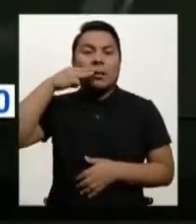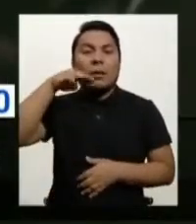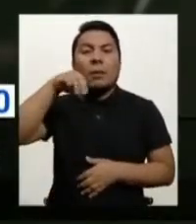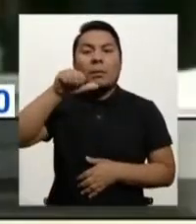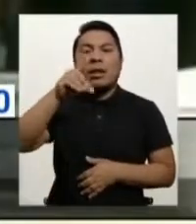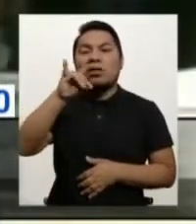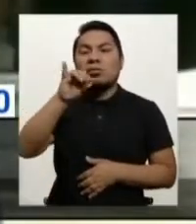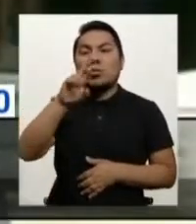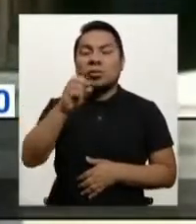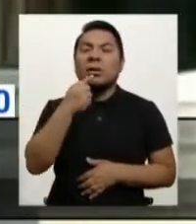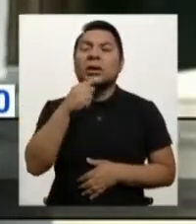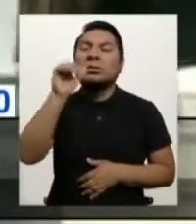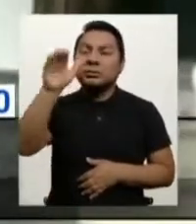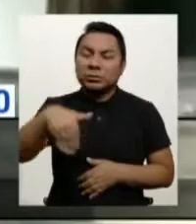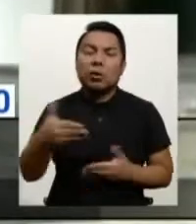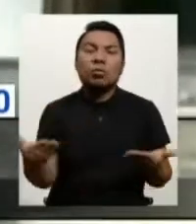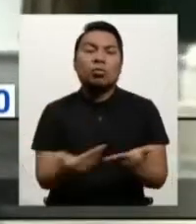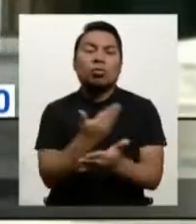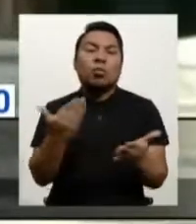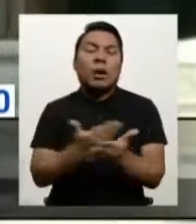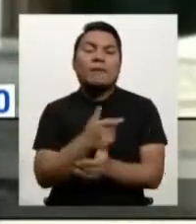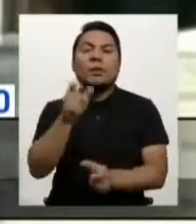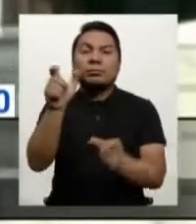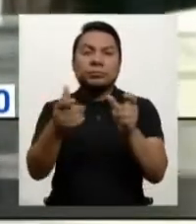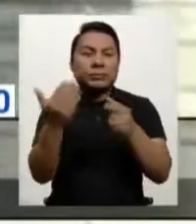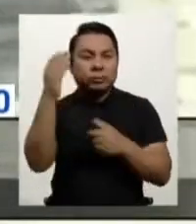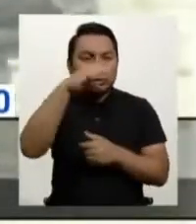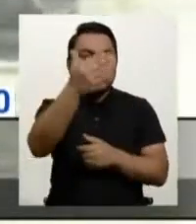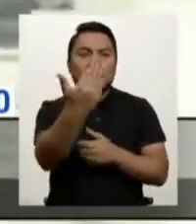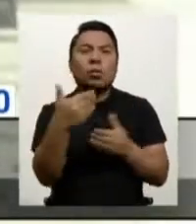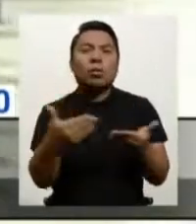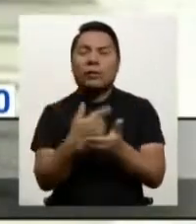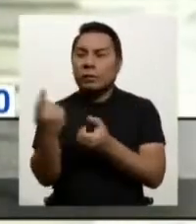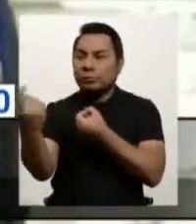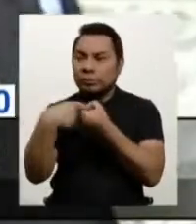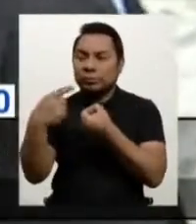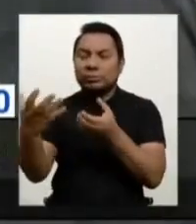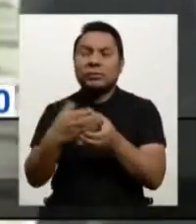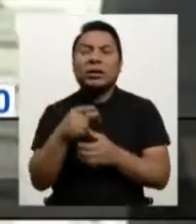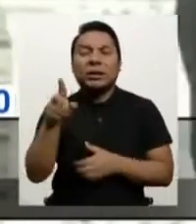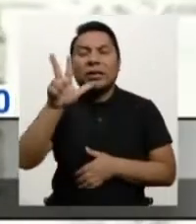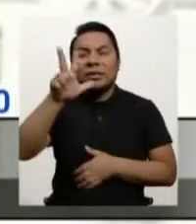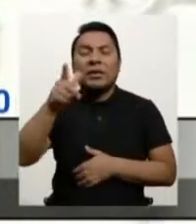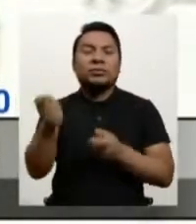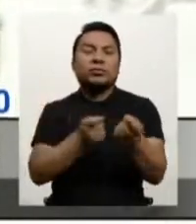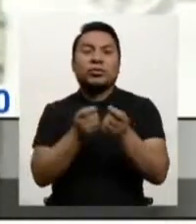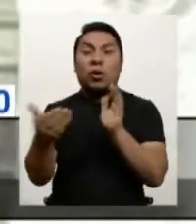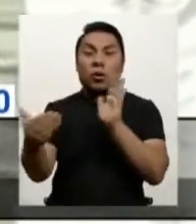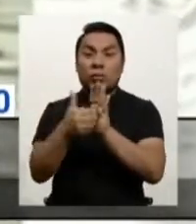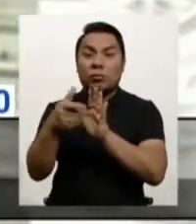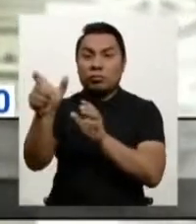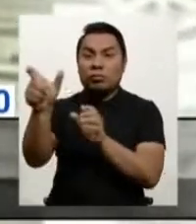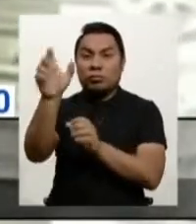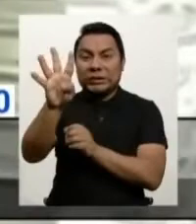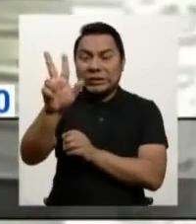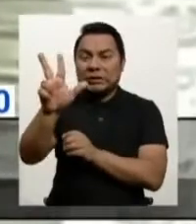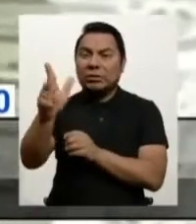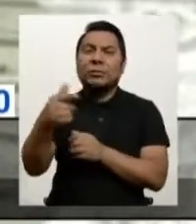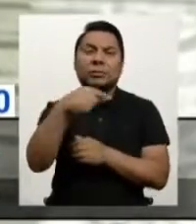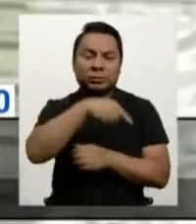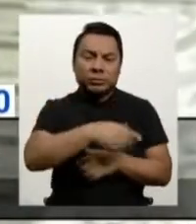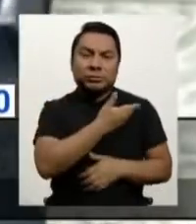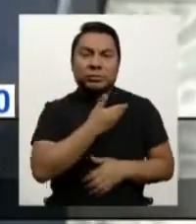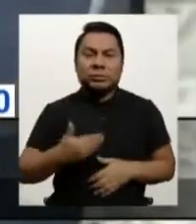consigue nuevos aliados, o así se interpreta el repentino acercamiento de 3 gobernadores de la oposición que se reunieron con